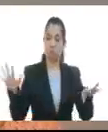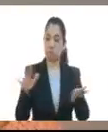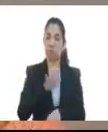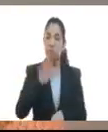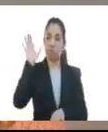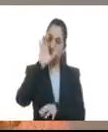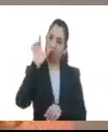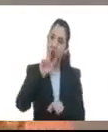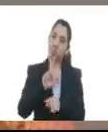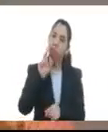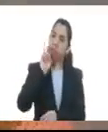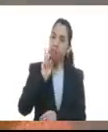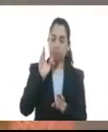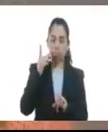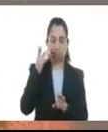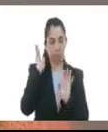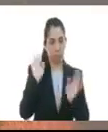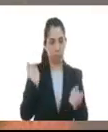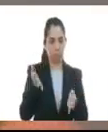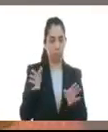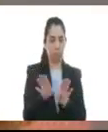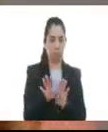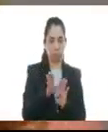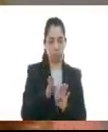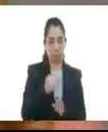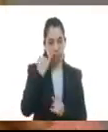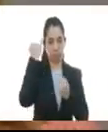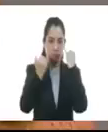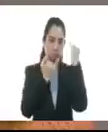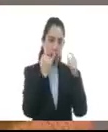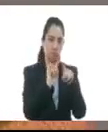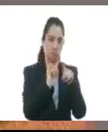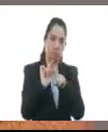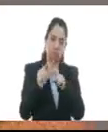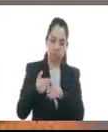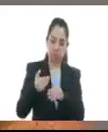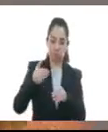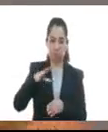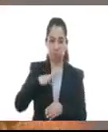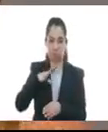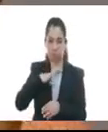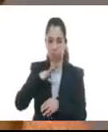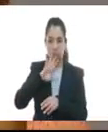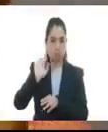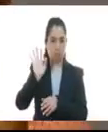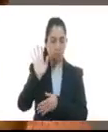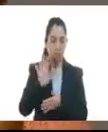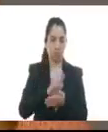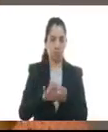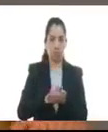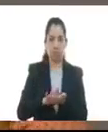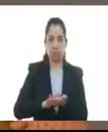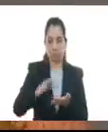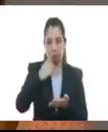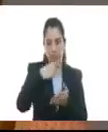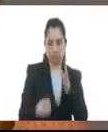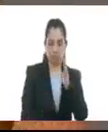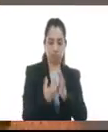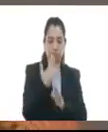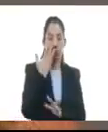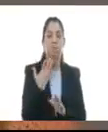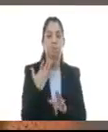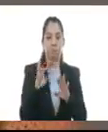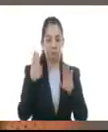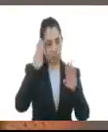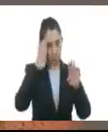los prejuicios. Y también a la hora de decidir quién iba a ser la mención honorífica, tampoco